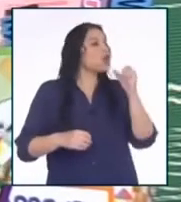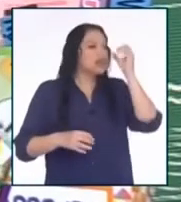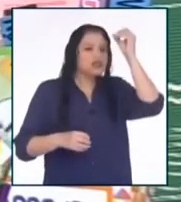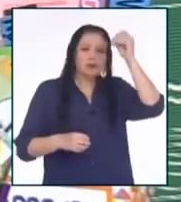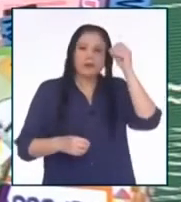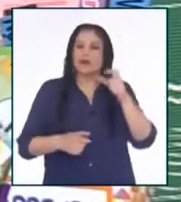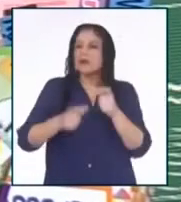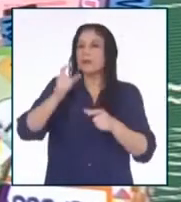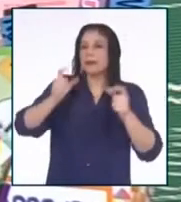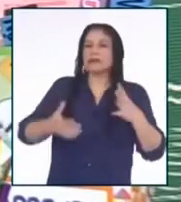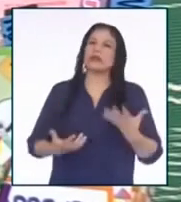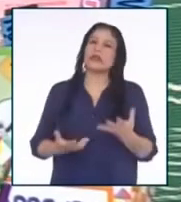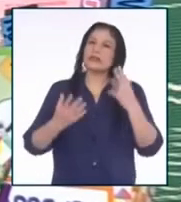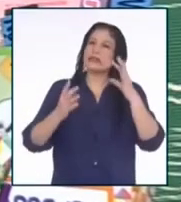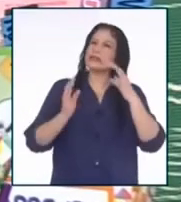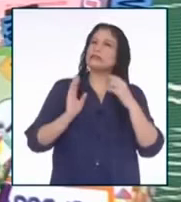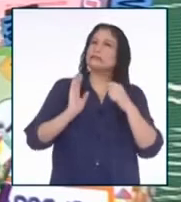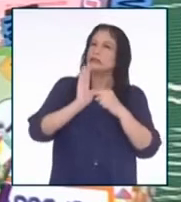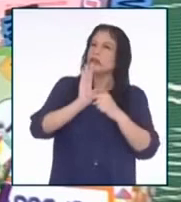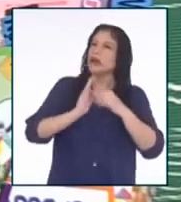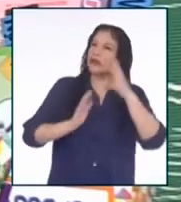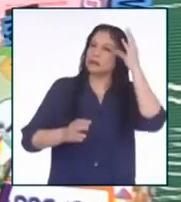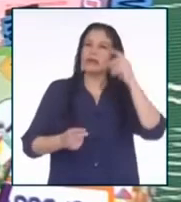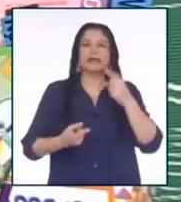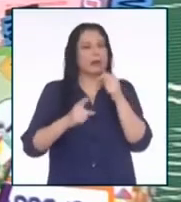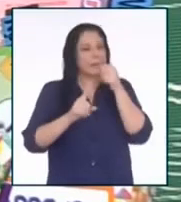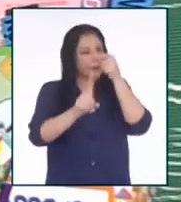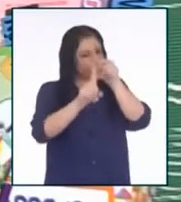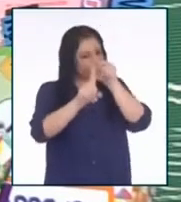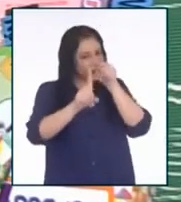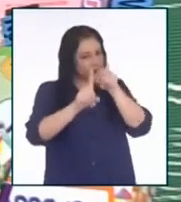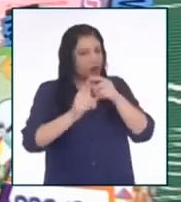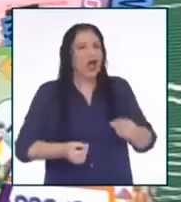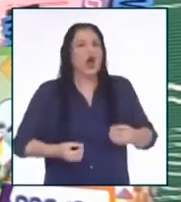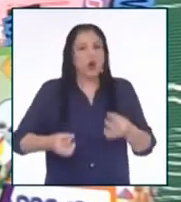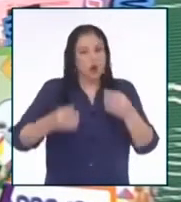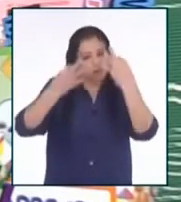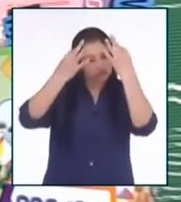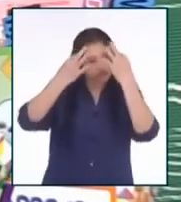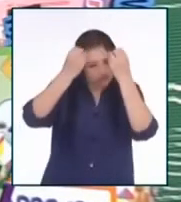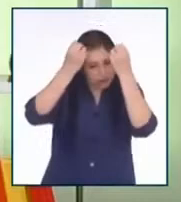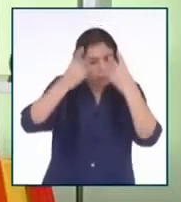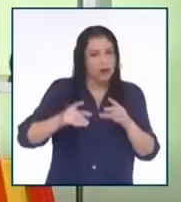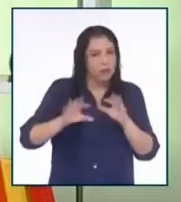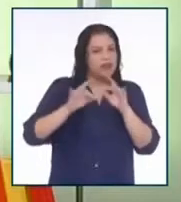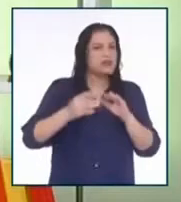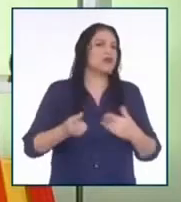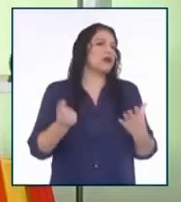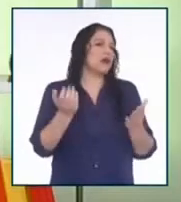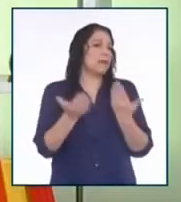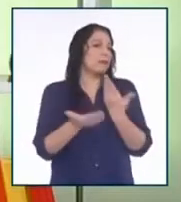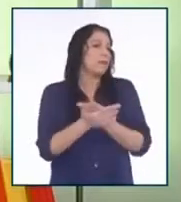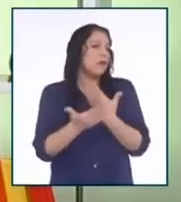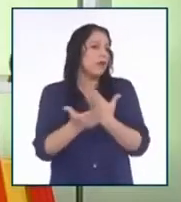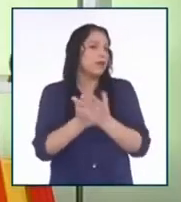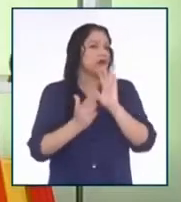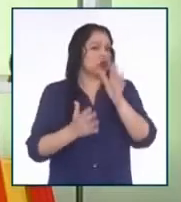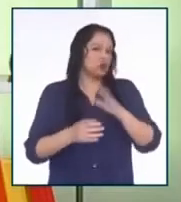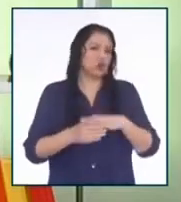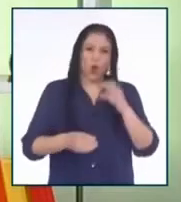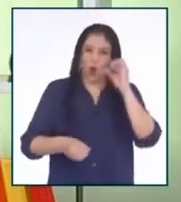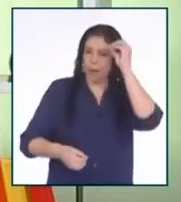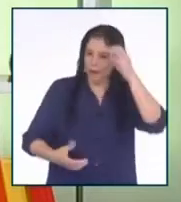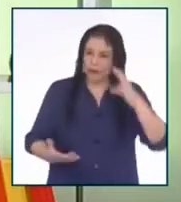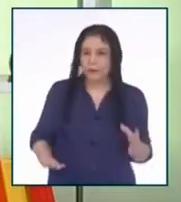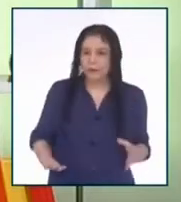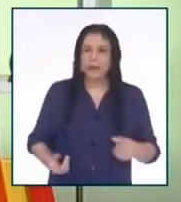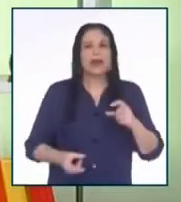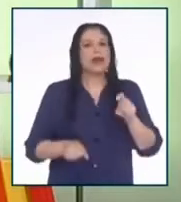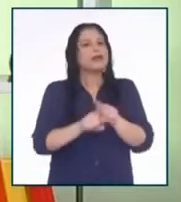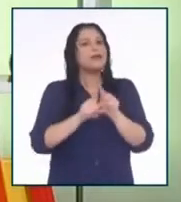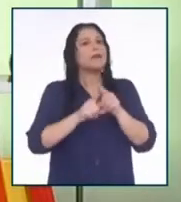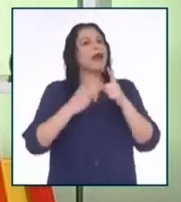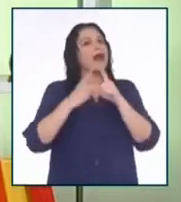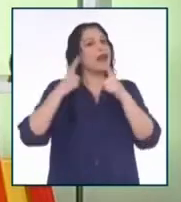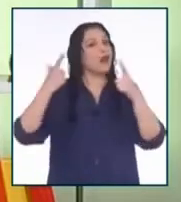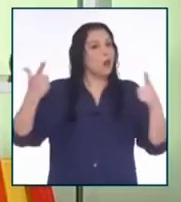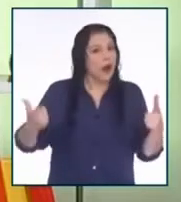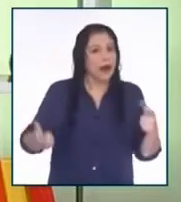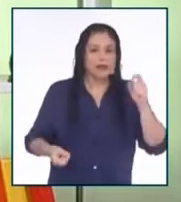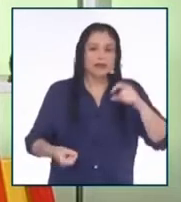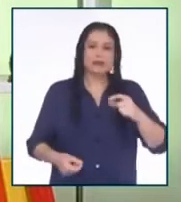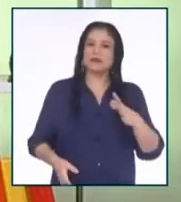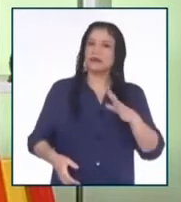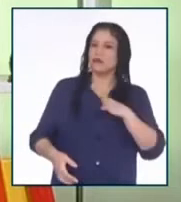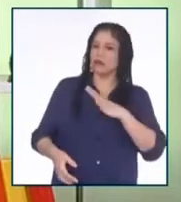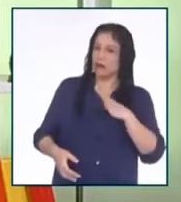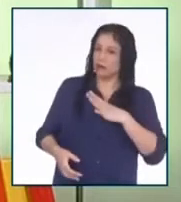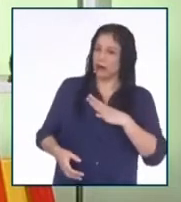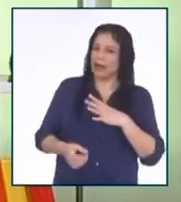otros, mencionar casos específicos o brindar datos estadísticos que sustenten la posición. Otra cosa que nos dijo fue que el lenguaje debe ser